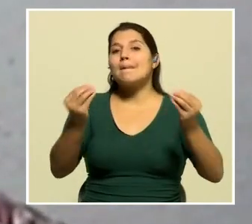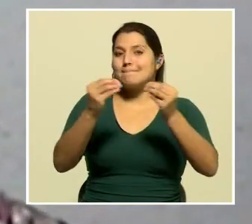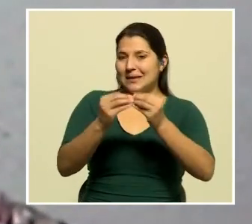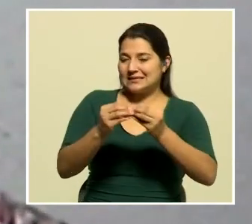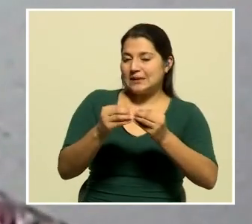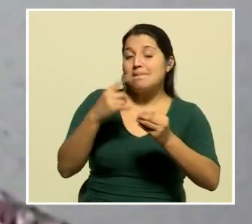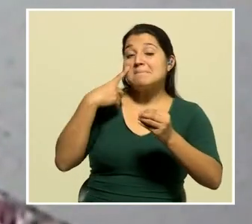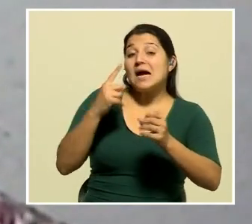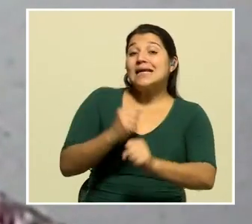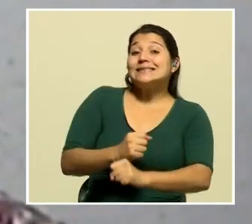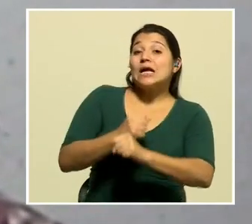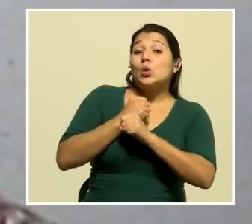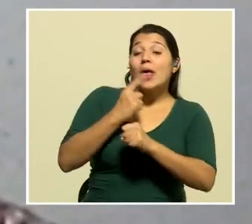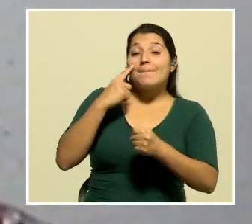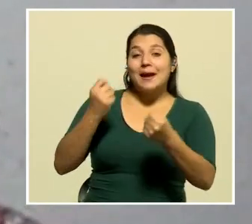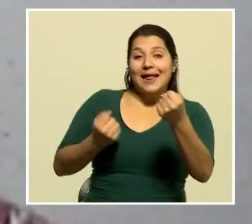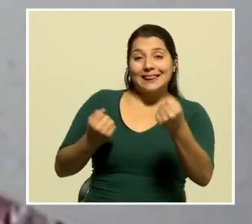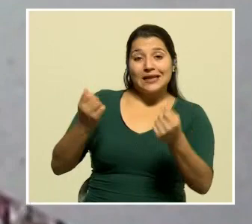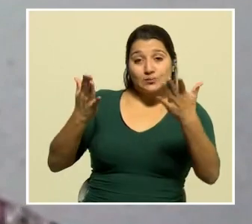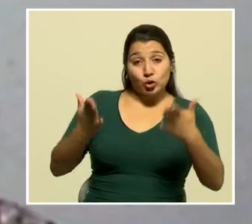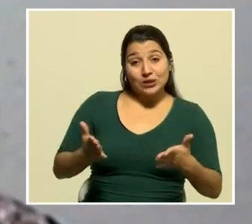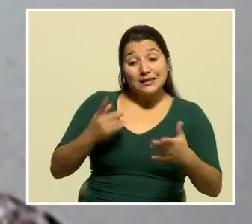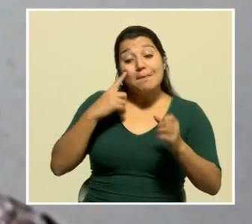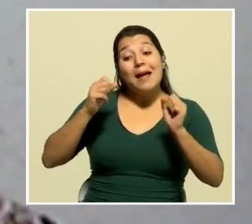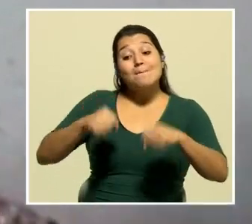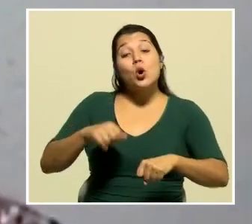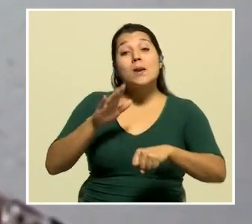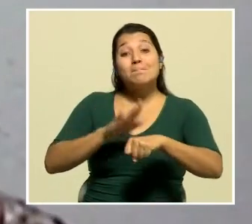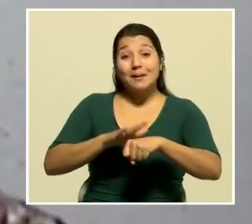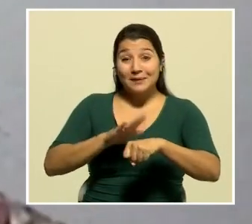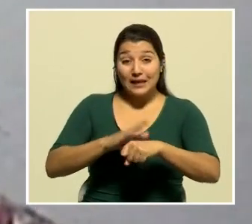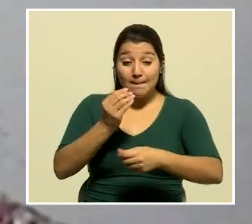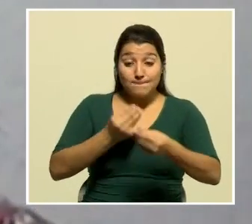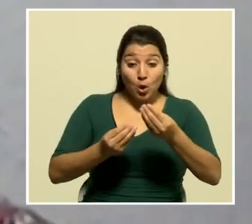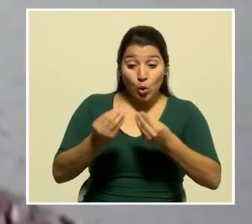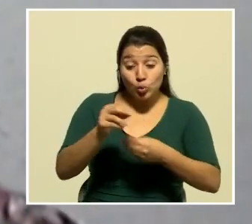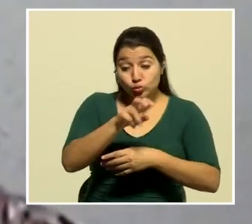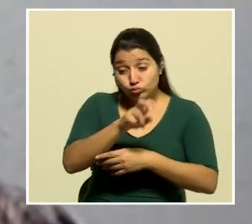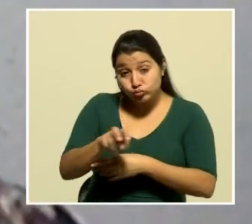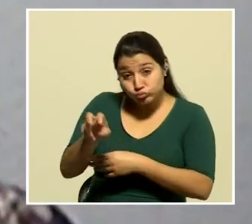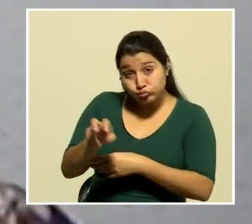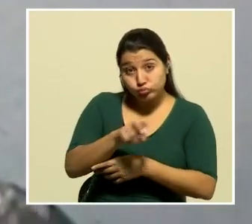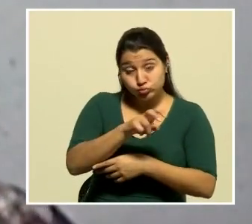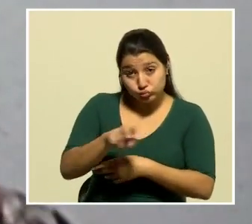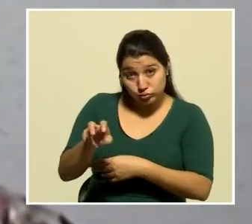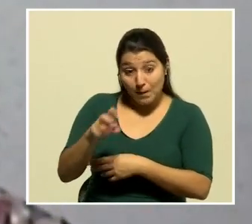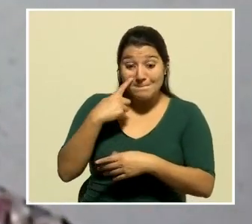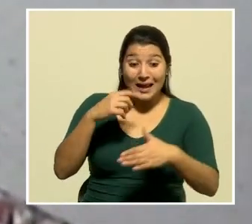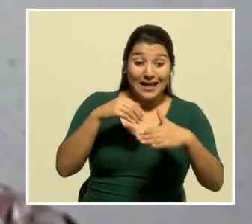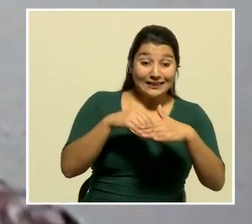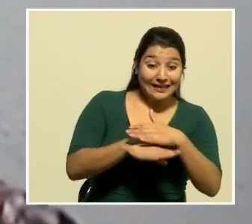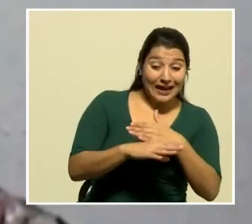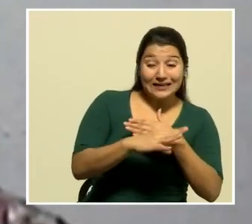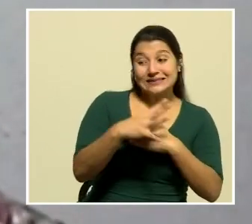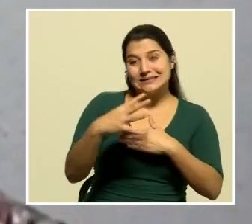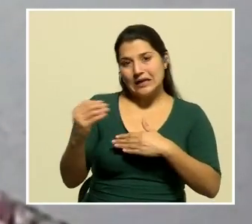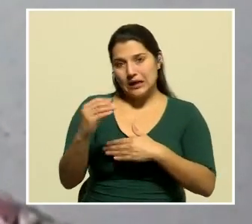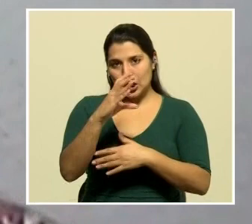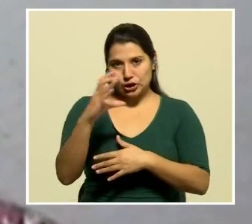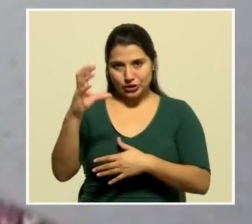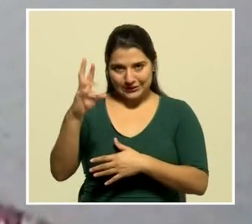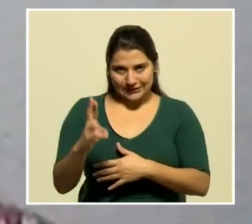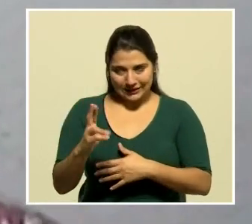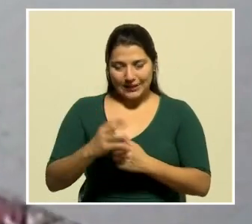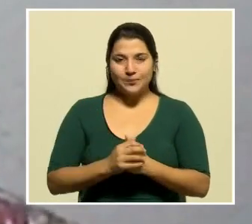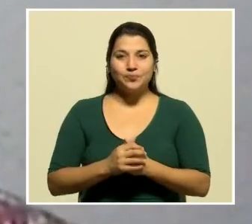transportistas y para que se dé el flujo de mercancía tanto de tránsito en nuestro país como el que ingresa y el que debe salir de nuestro